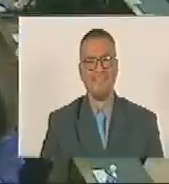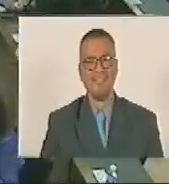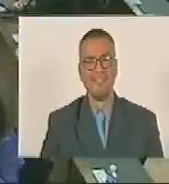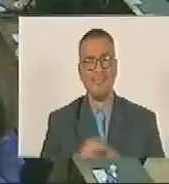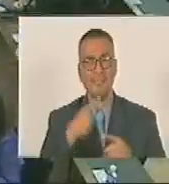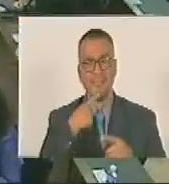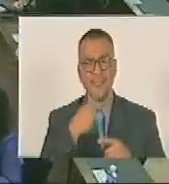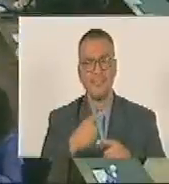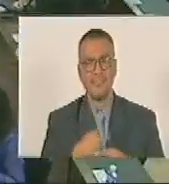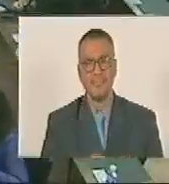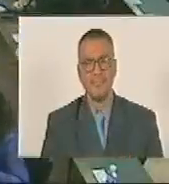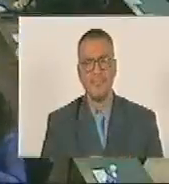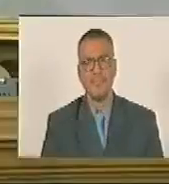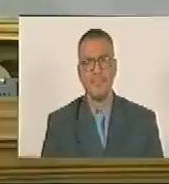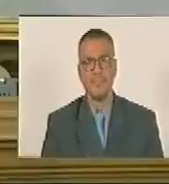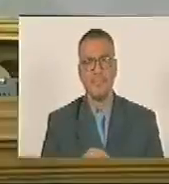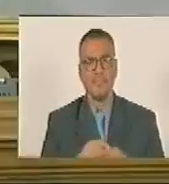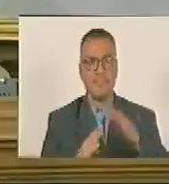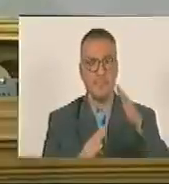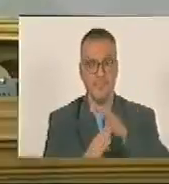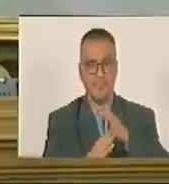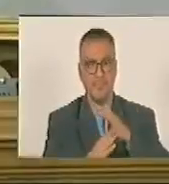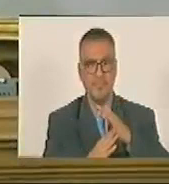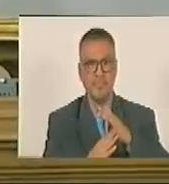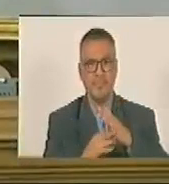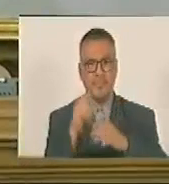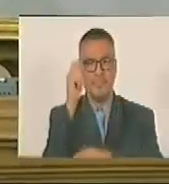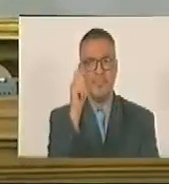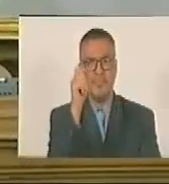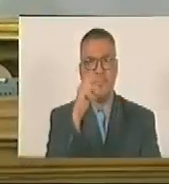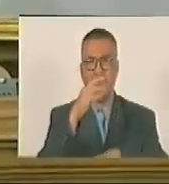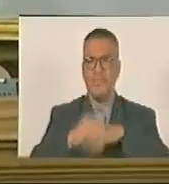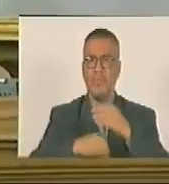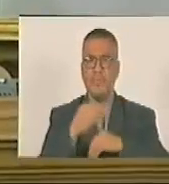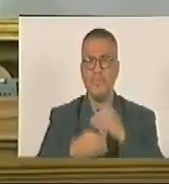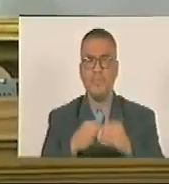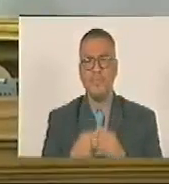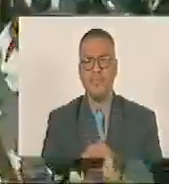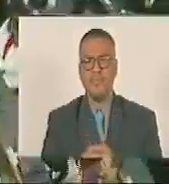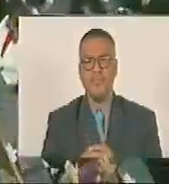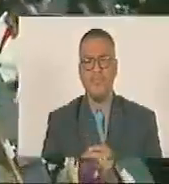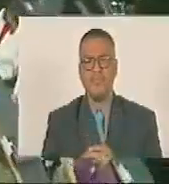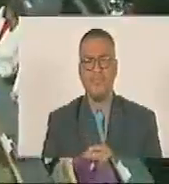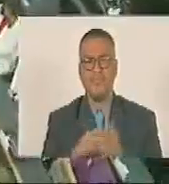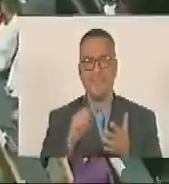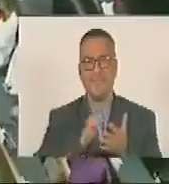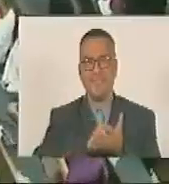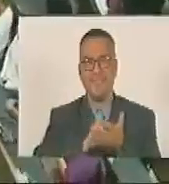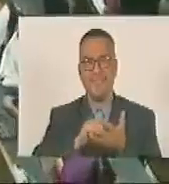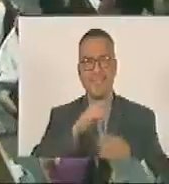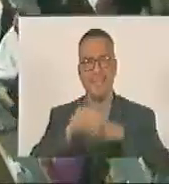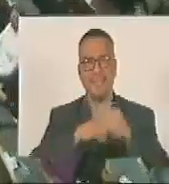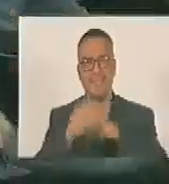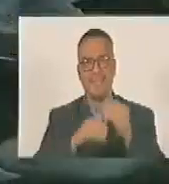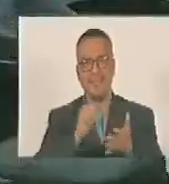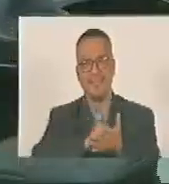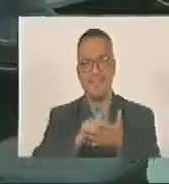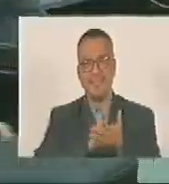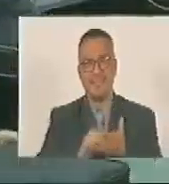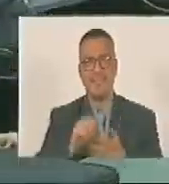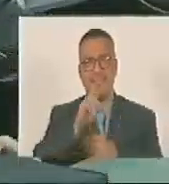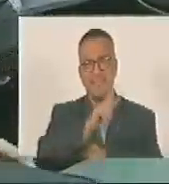Se declara el receso parlamentario de conformidad con lo establecido en el